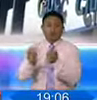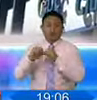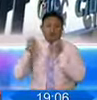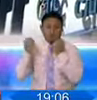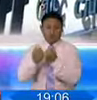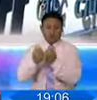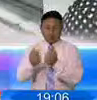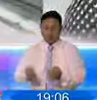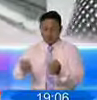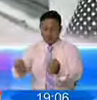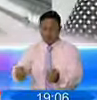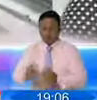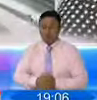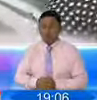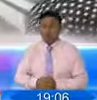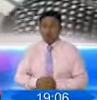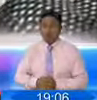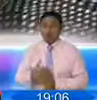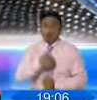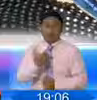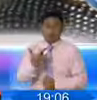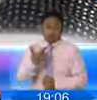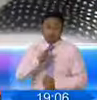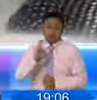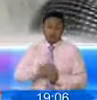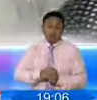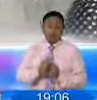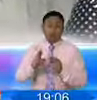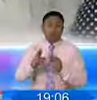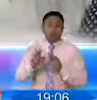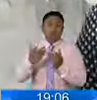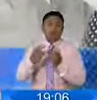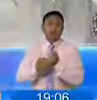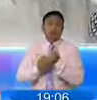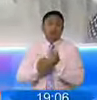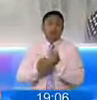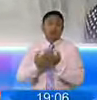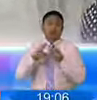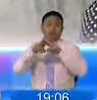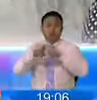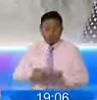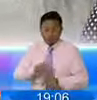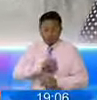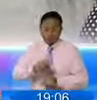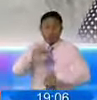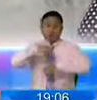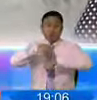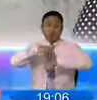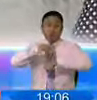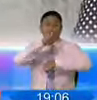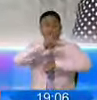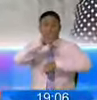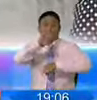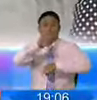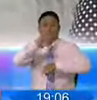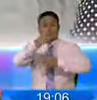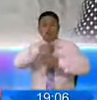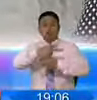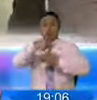transitorio simplemente ha venido a dejar el recurso de revisión cumpliendo los plazos establecidos 27